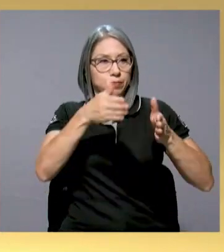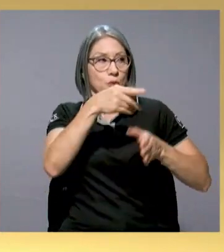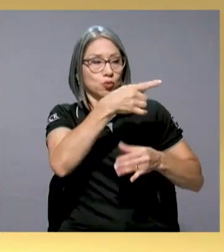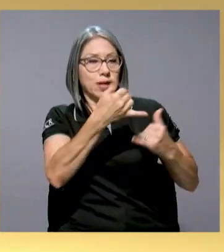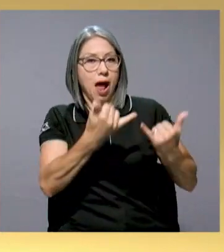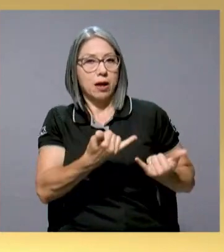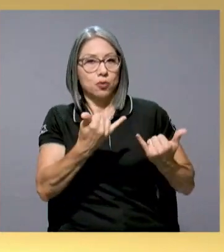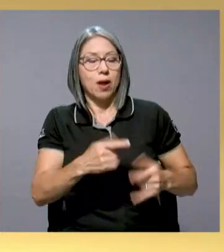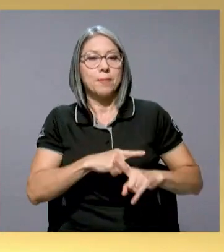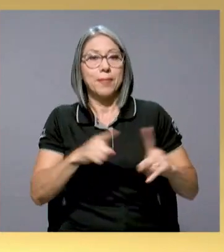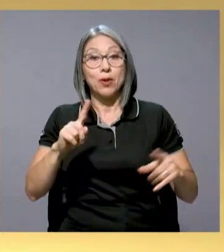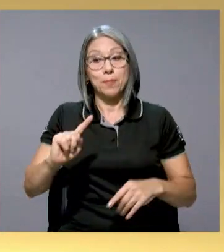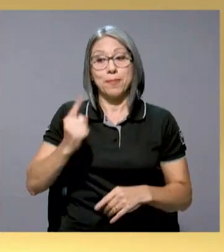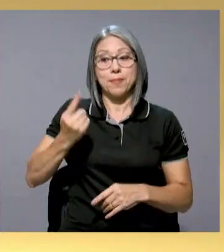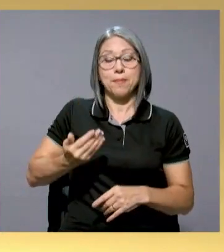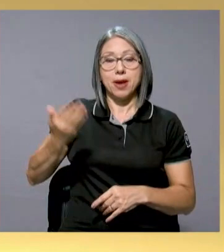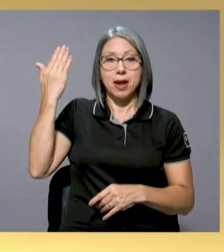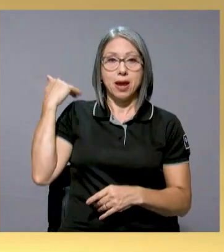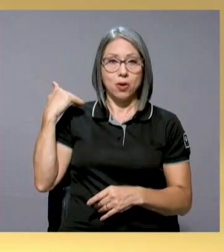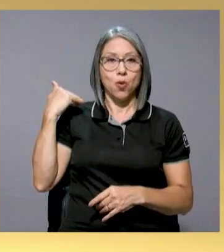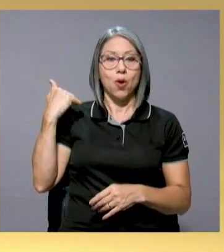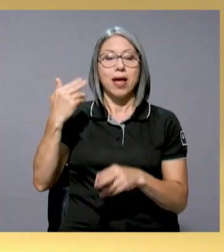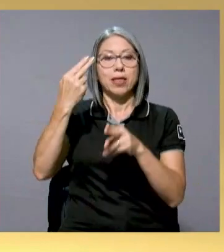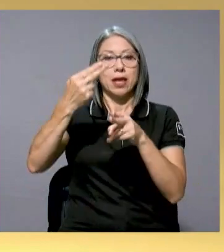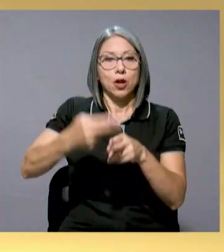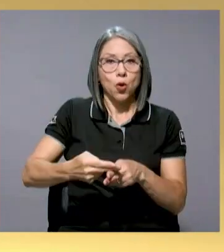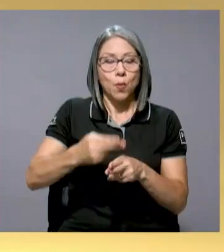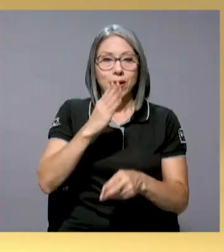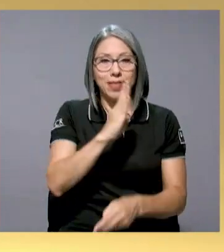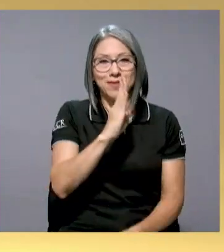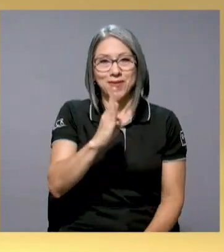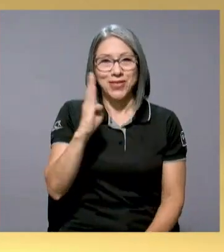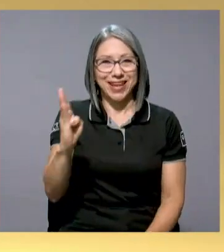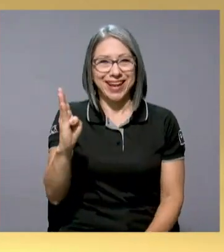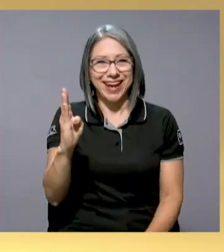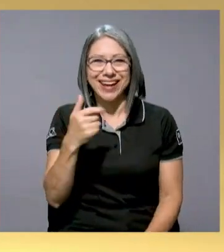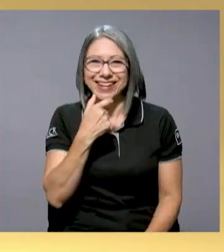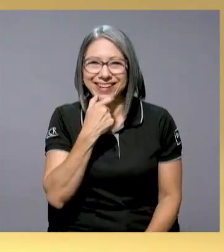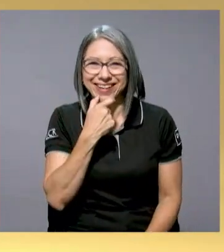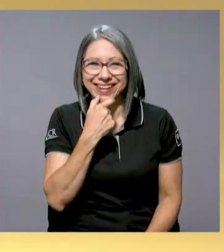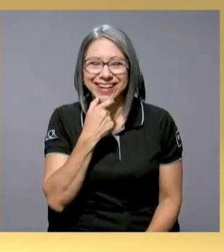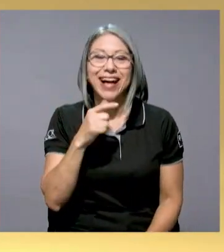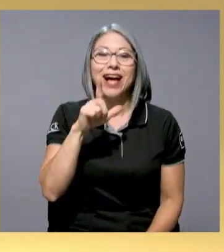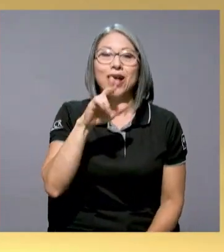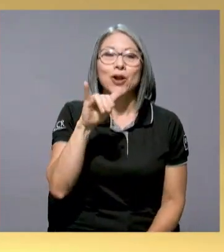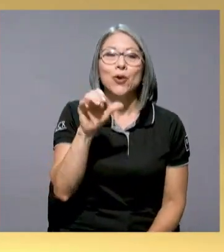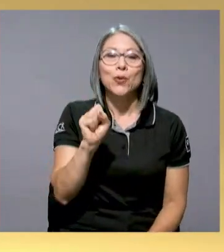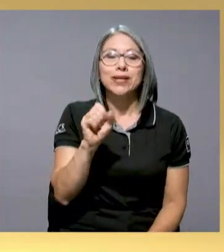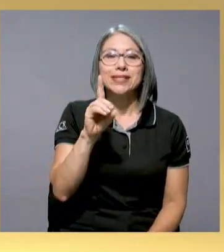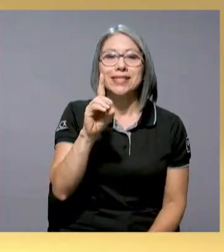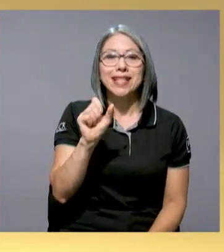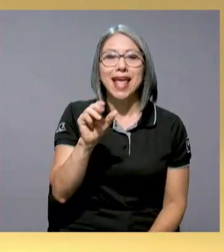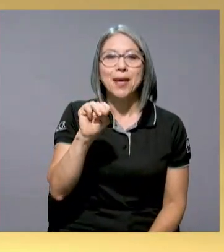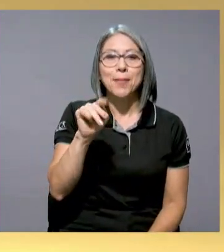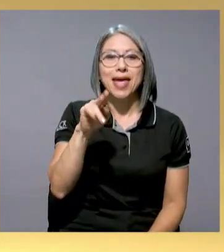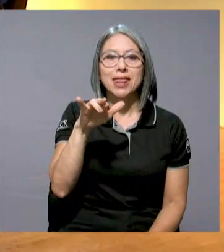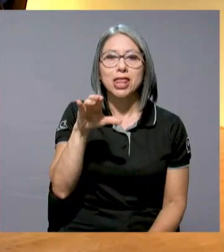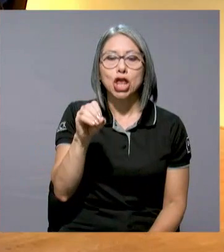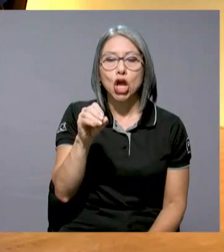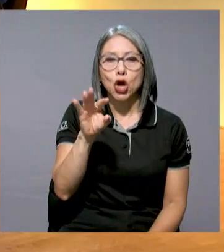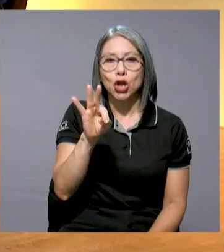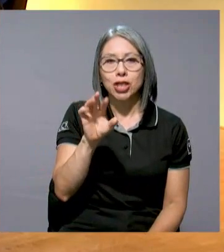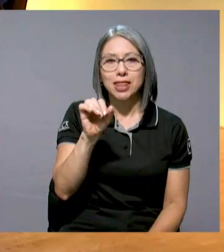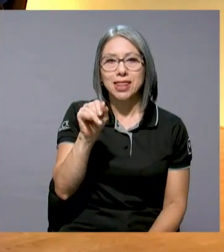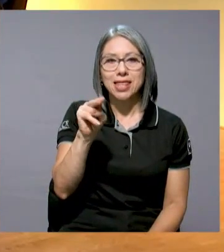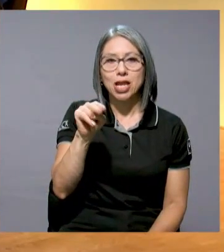pero el primer decano tiene nombre de biblioteca, don Luis Demetrio Tinoco. Es uno